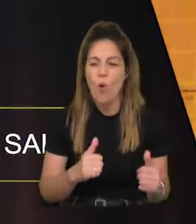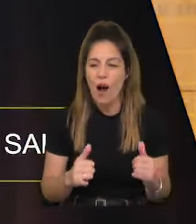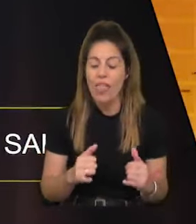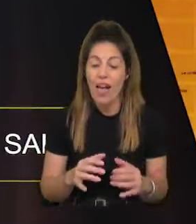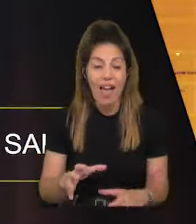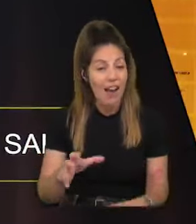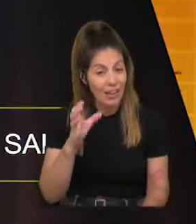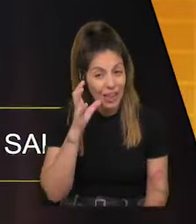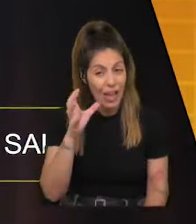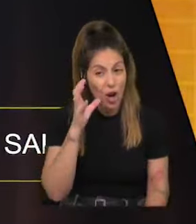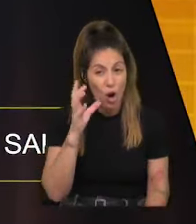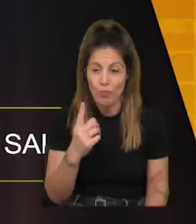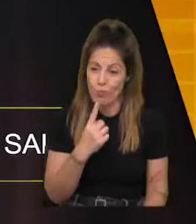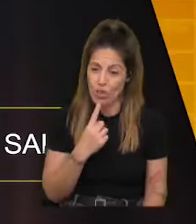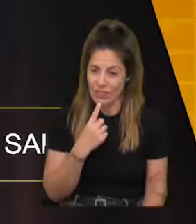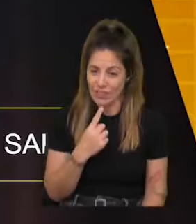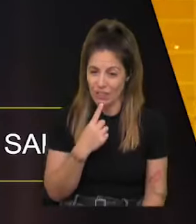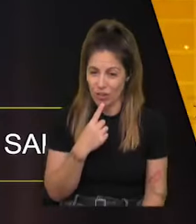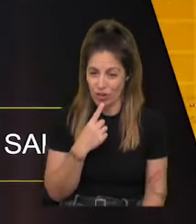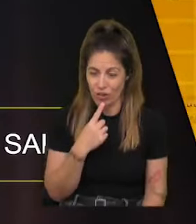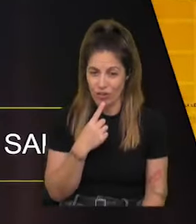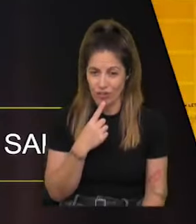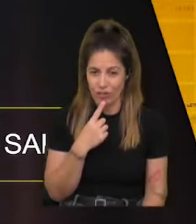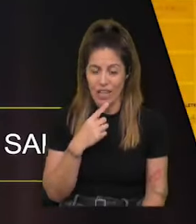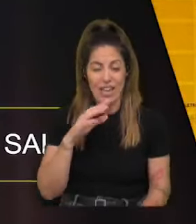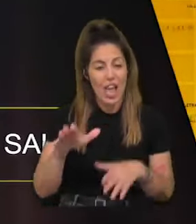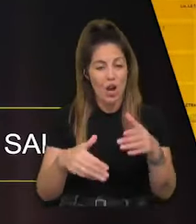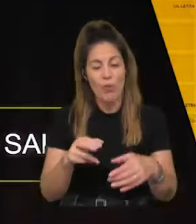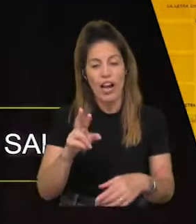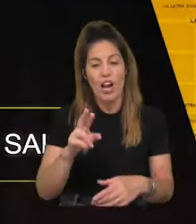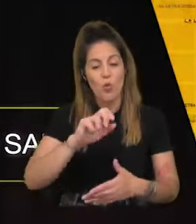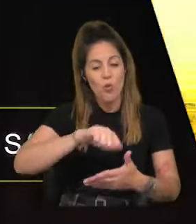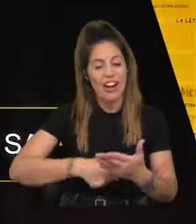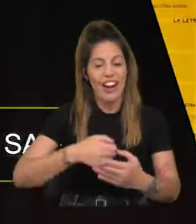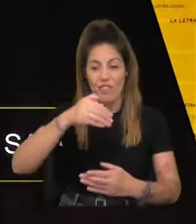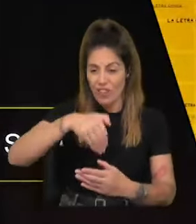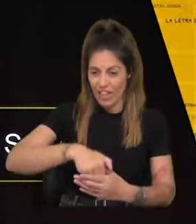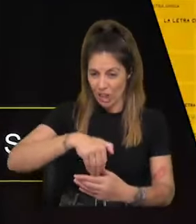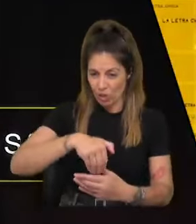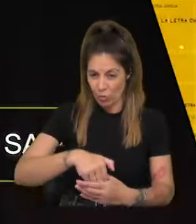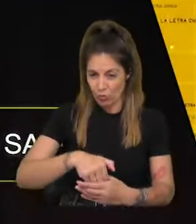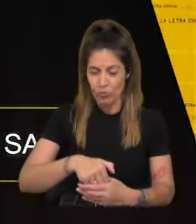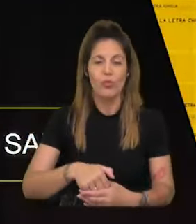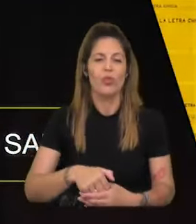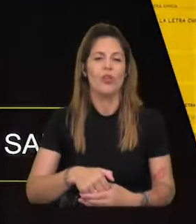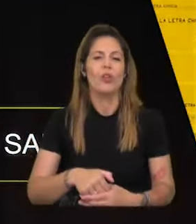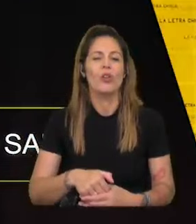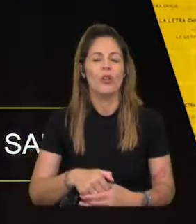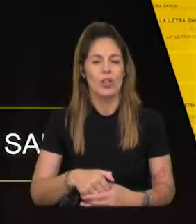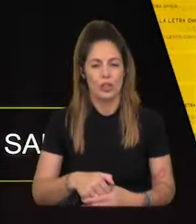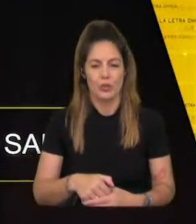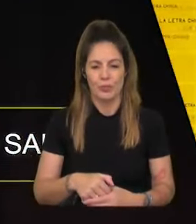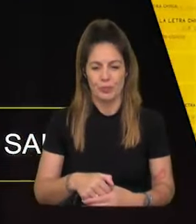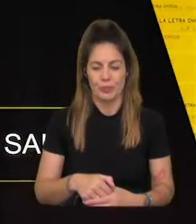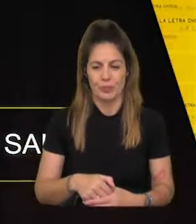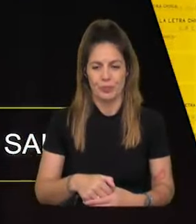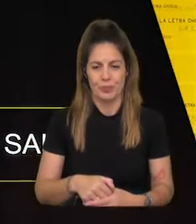riesgo político la de convocar un referéndum me hicieran